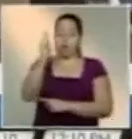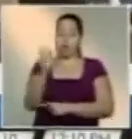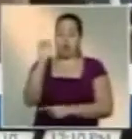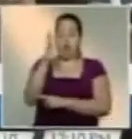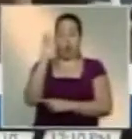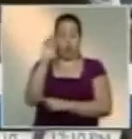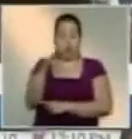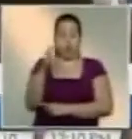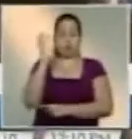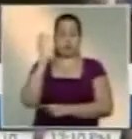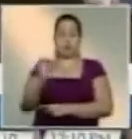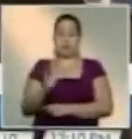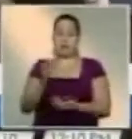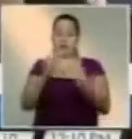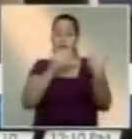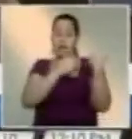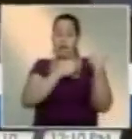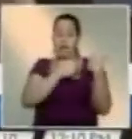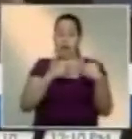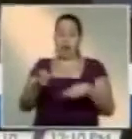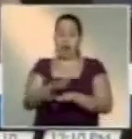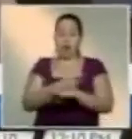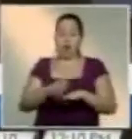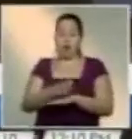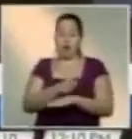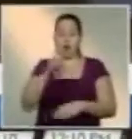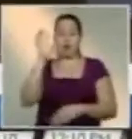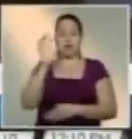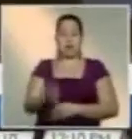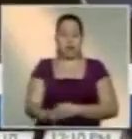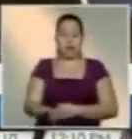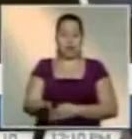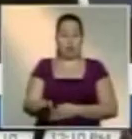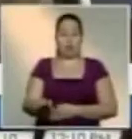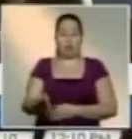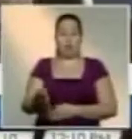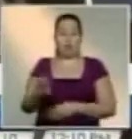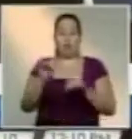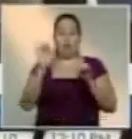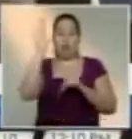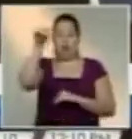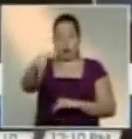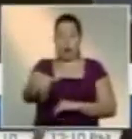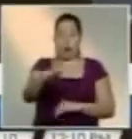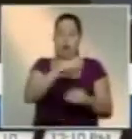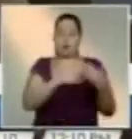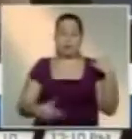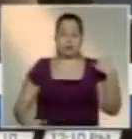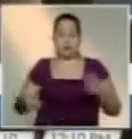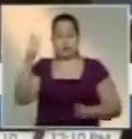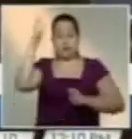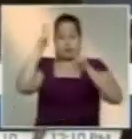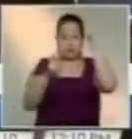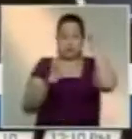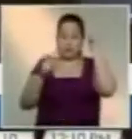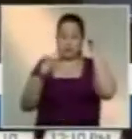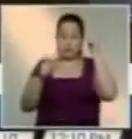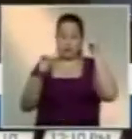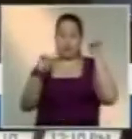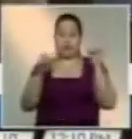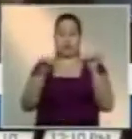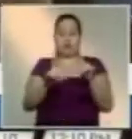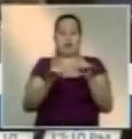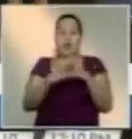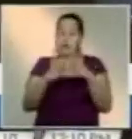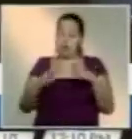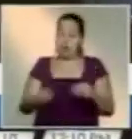para responsabilizar al gobernador del estado de Aragua, Rafael Isea, al presidente de la República, Hugo Rafael Chávez Frías,